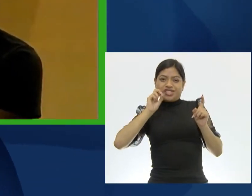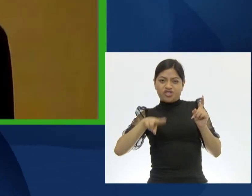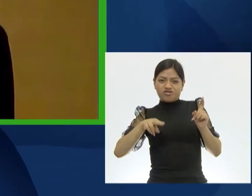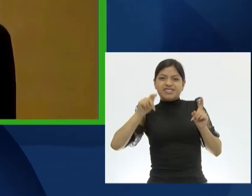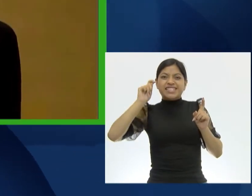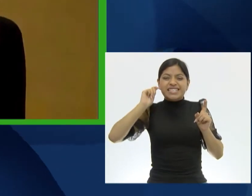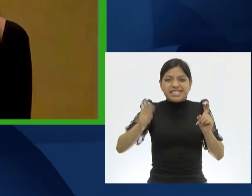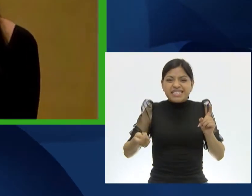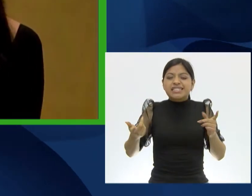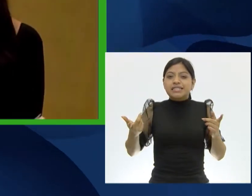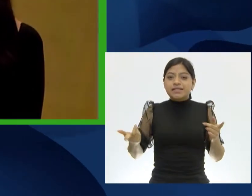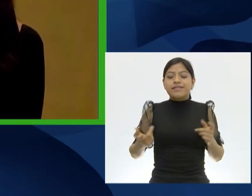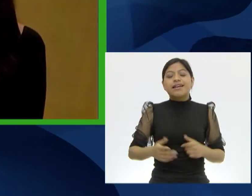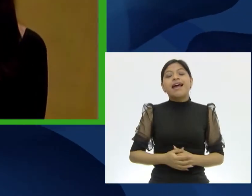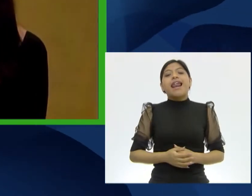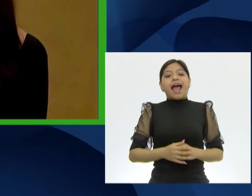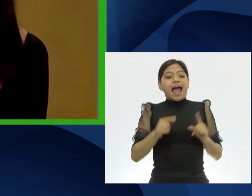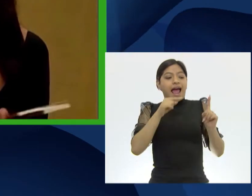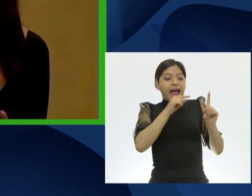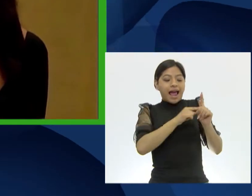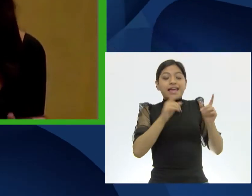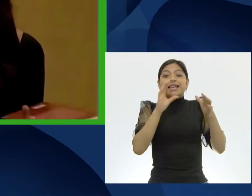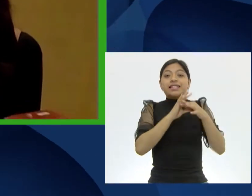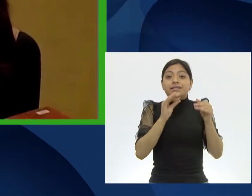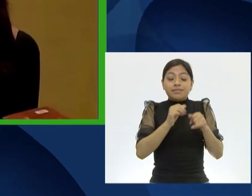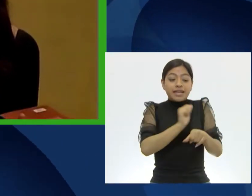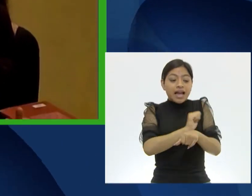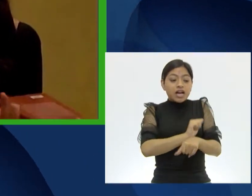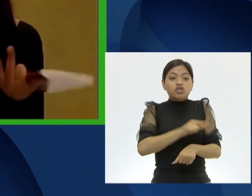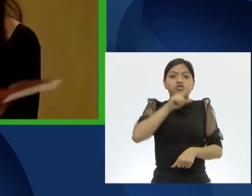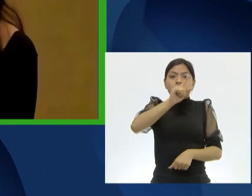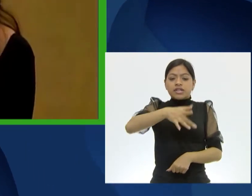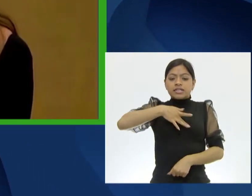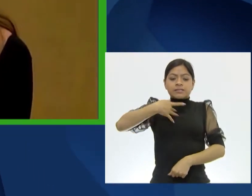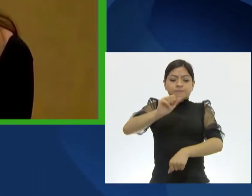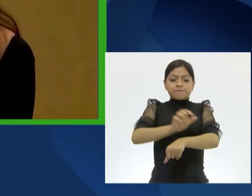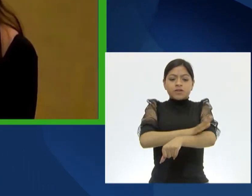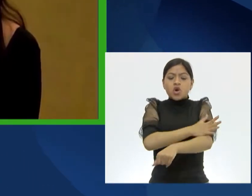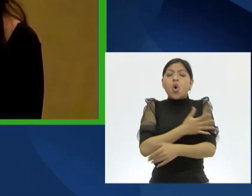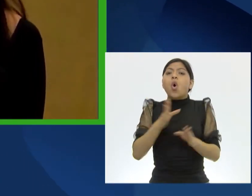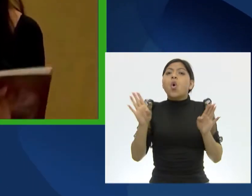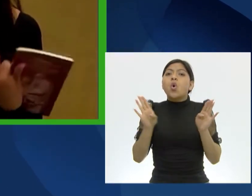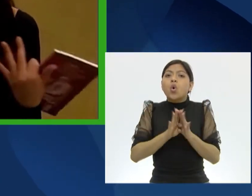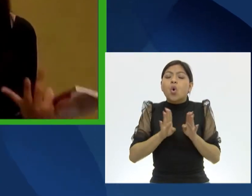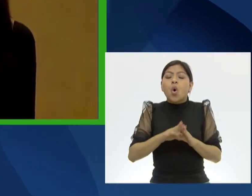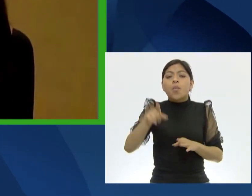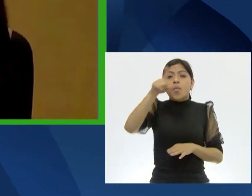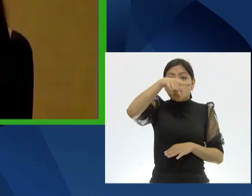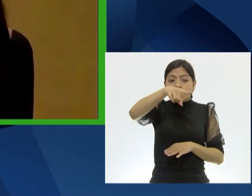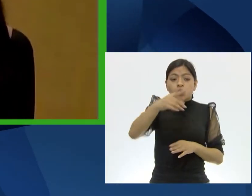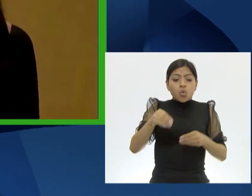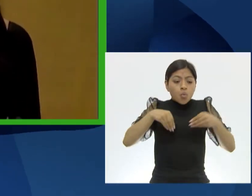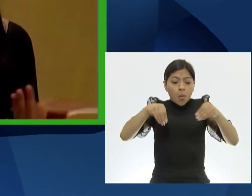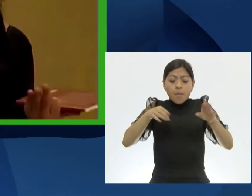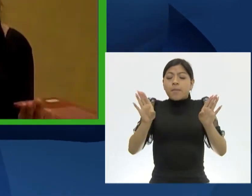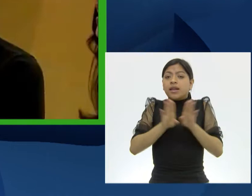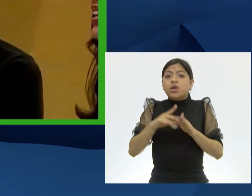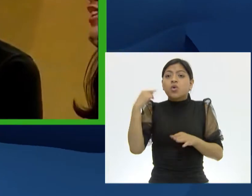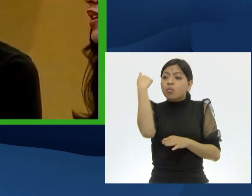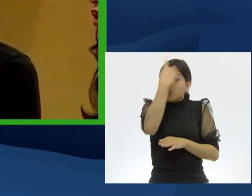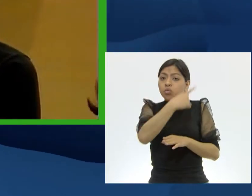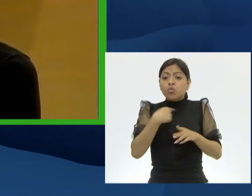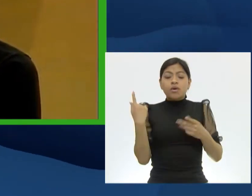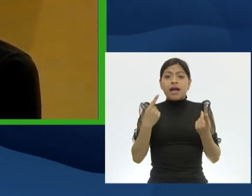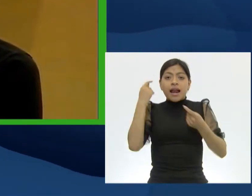¿Acotaciones? Sí, son indicaciones para que los actores desarrollen sus acciones, expresen sus emociones, cambien